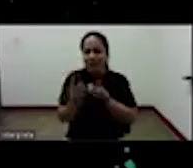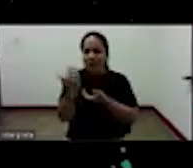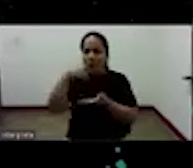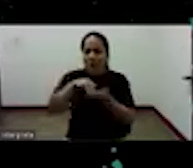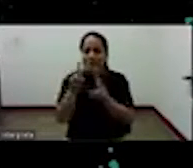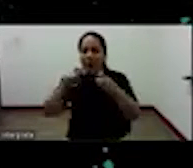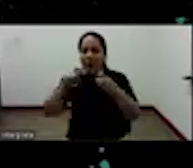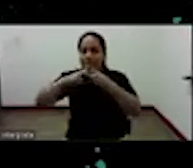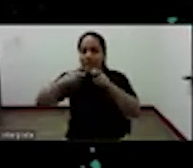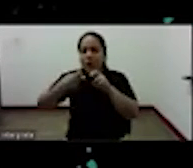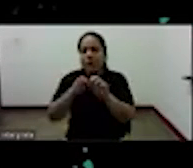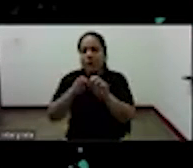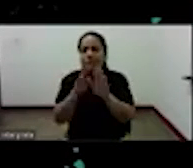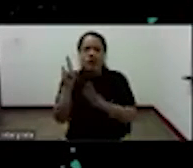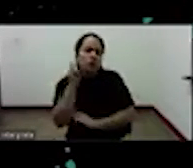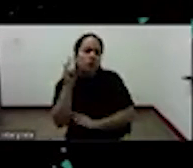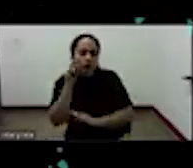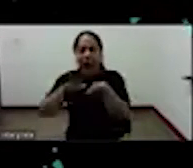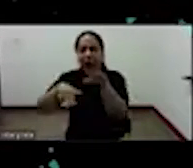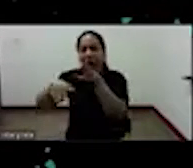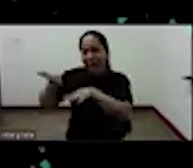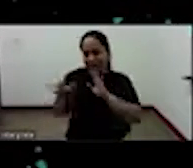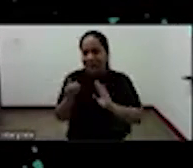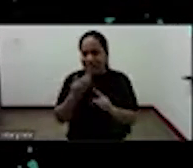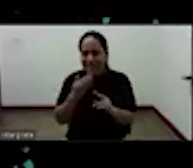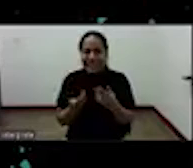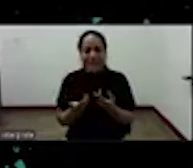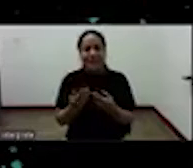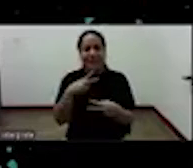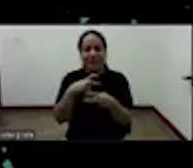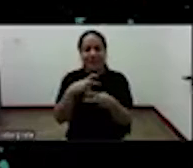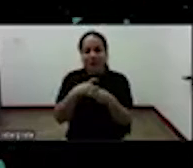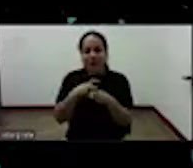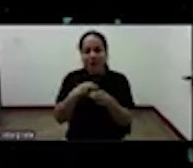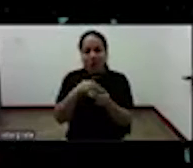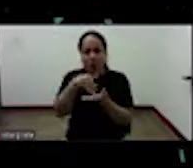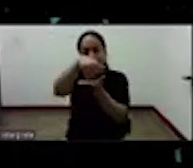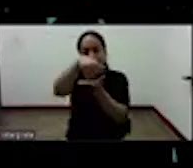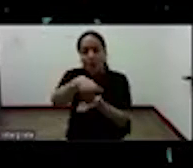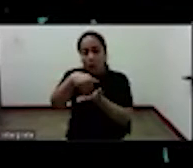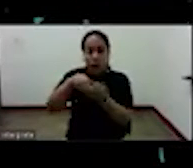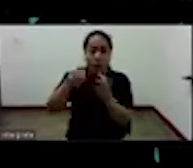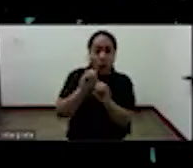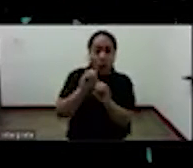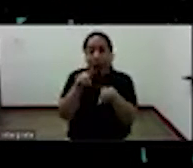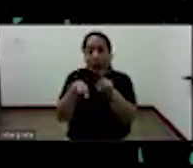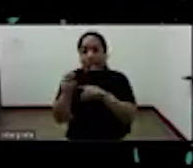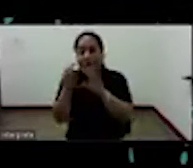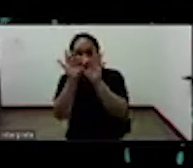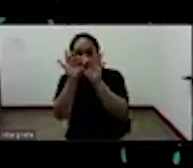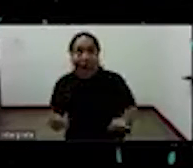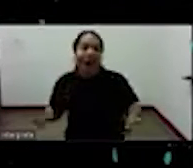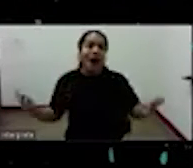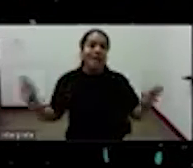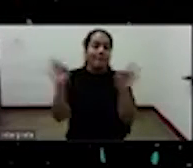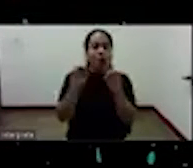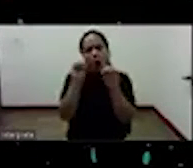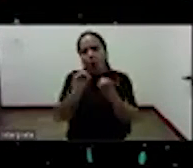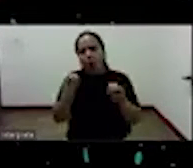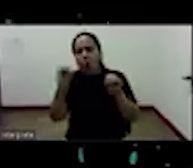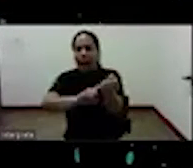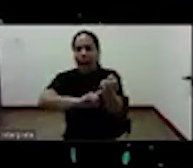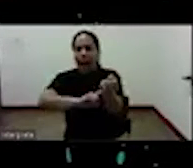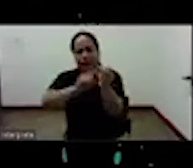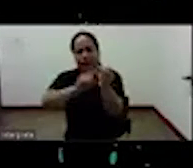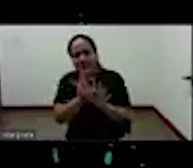como una postura vital, como una cualidad vital que nos permite a